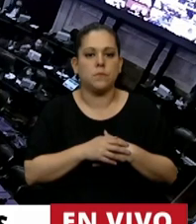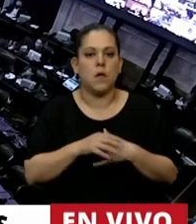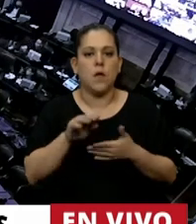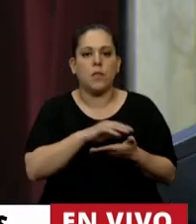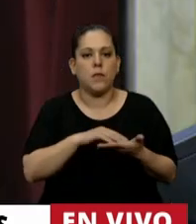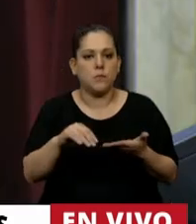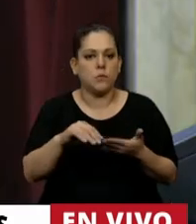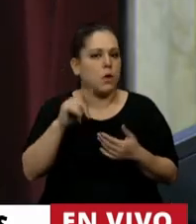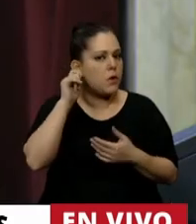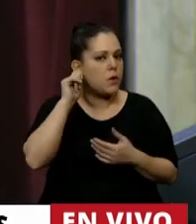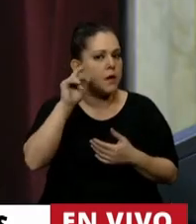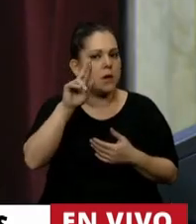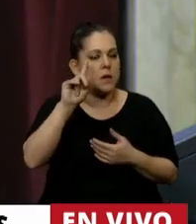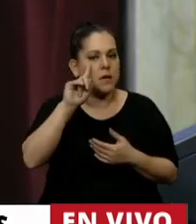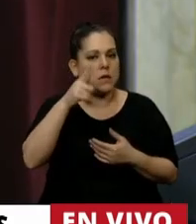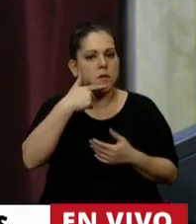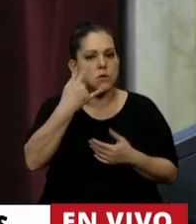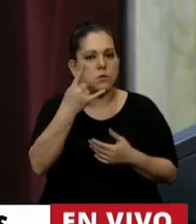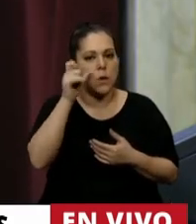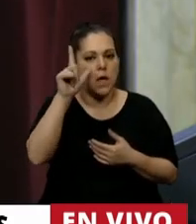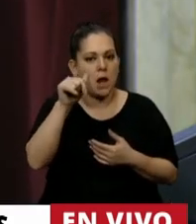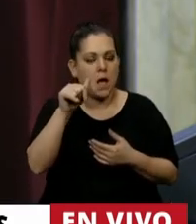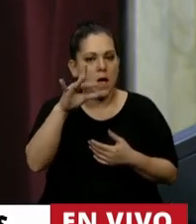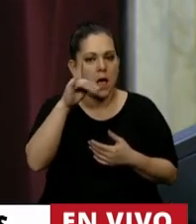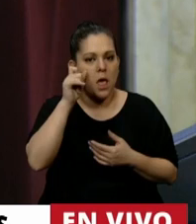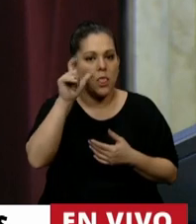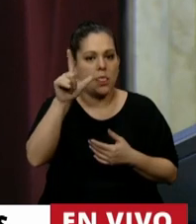diputado eduardo brizuela del moral